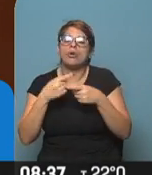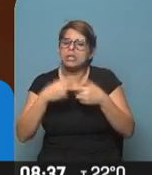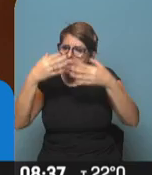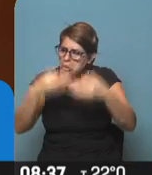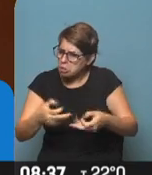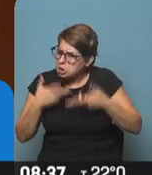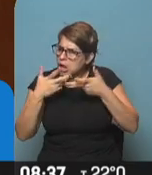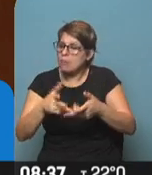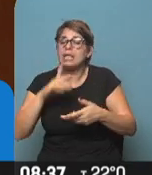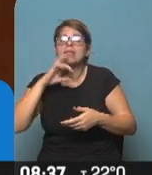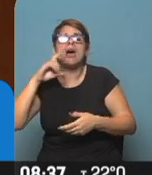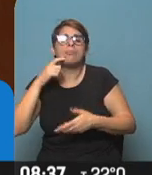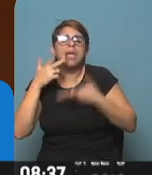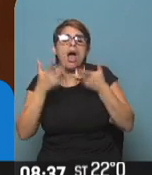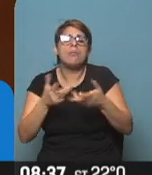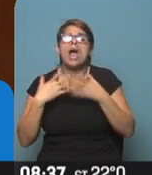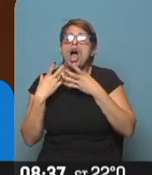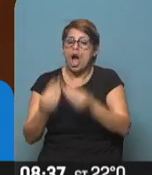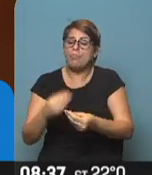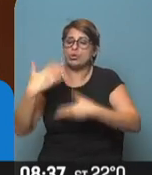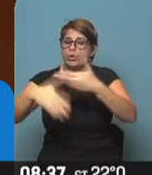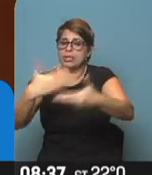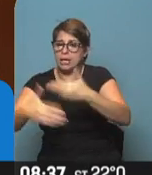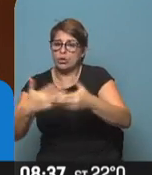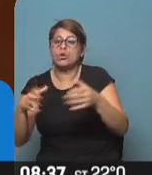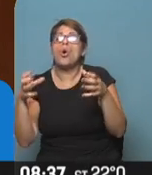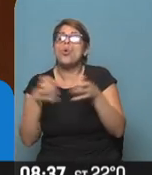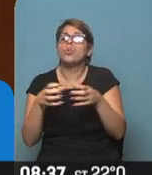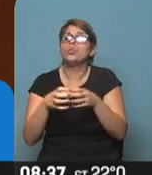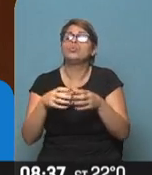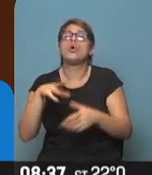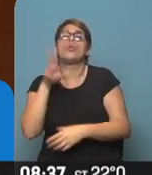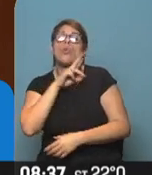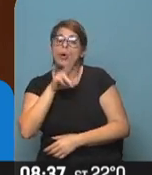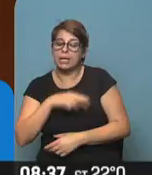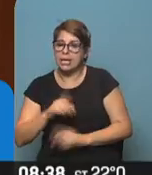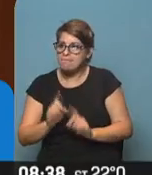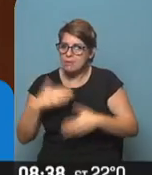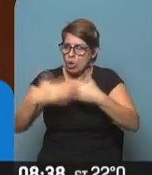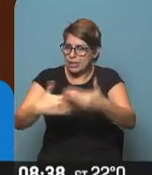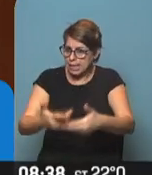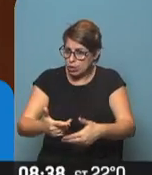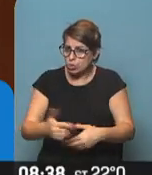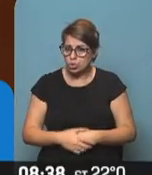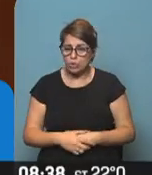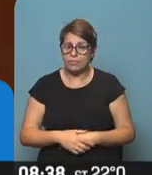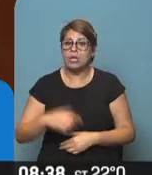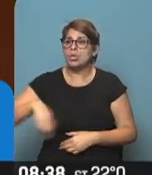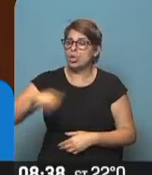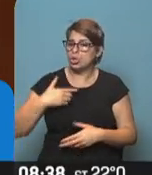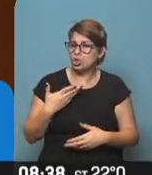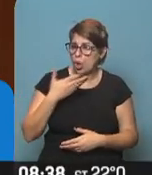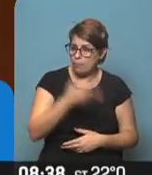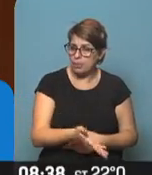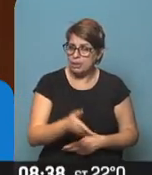correcta txiki tapia a favor del desarrollo del fútbol femenino ese desarrollo nosotros lo que solicitamos desde